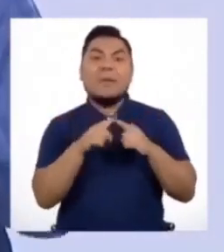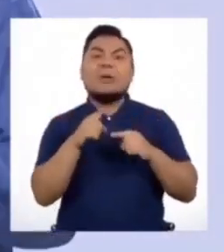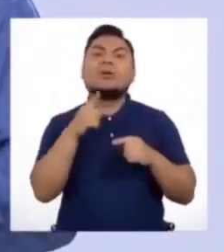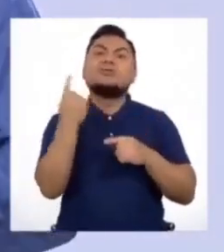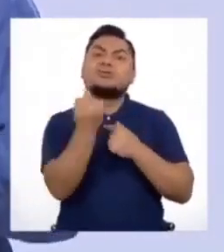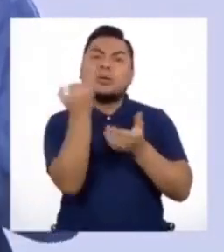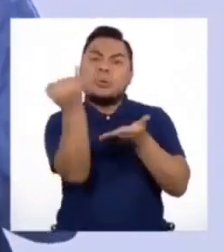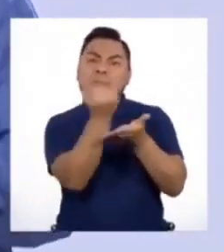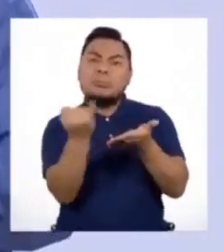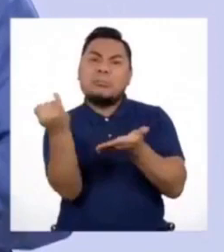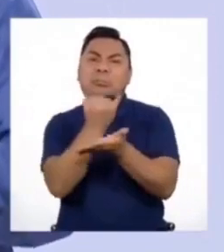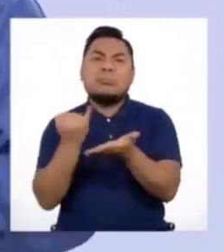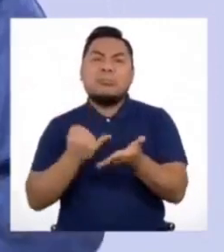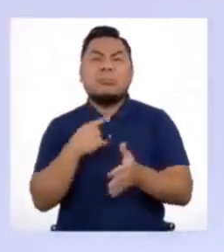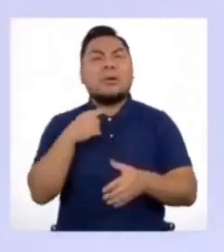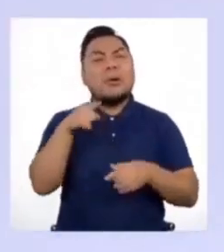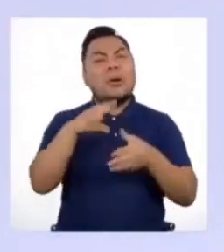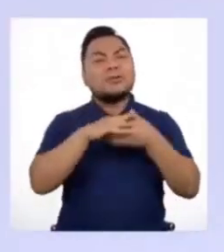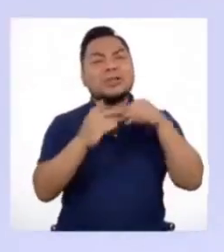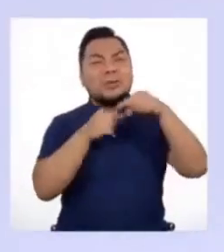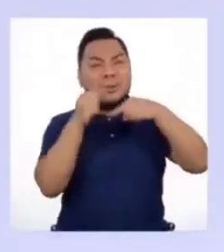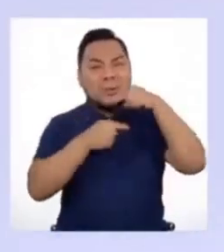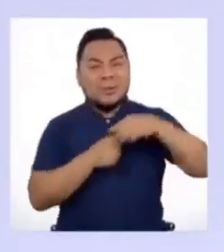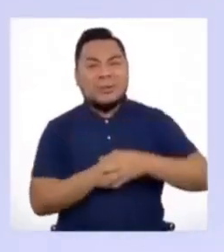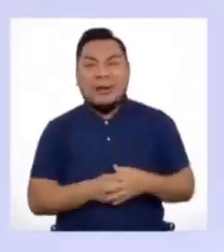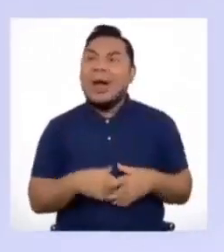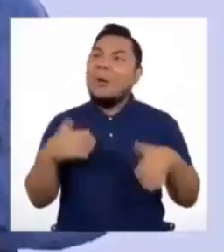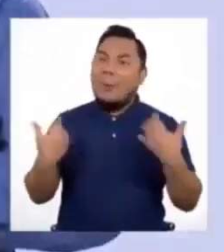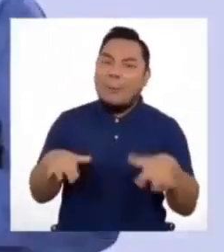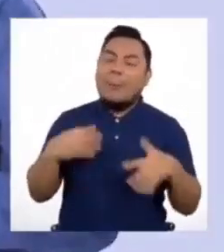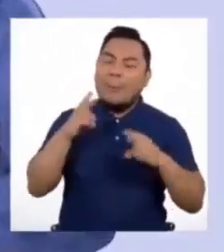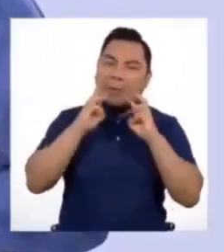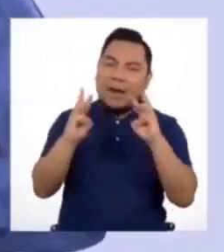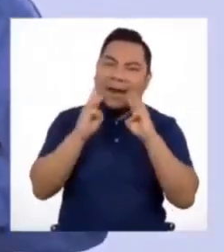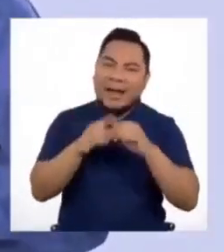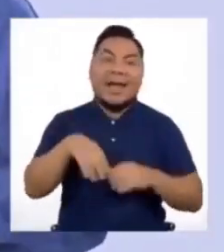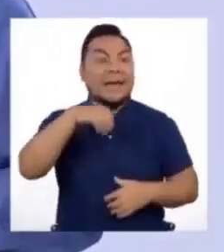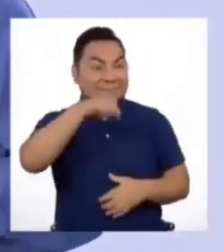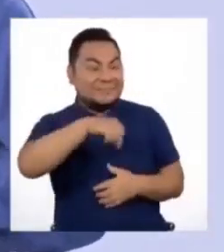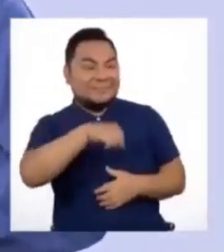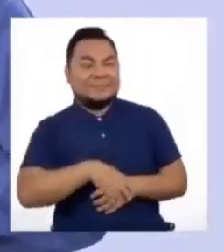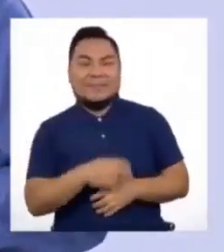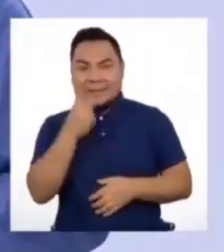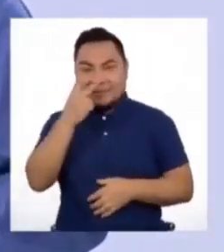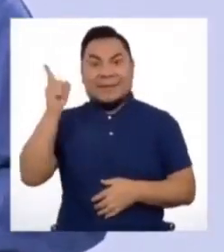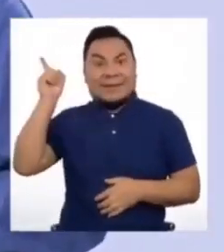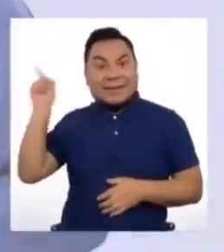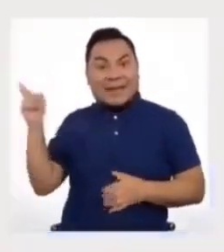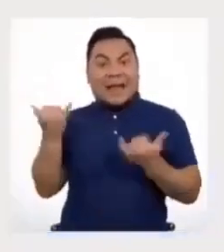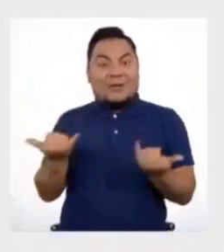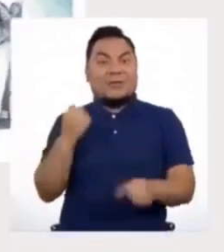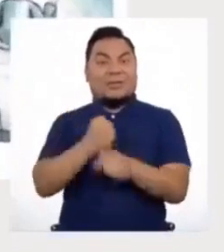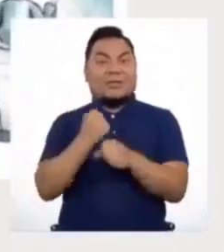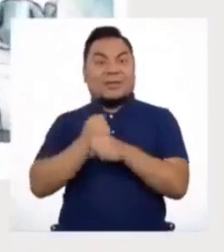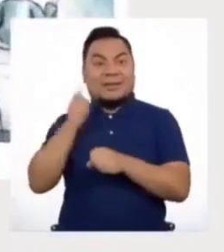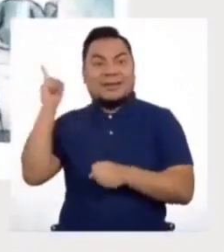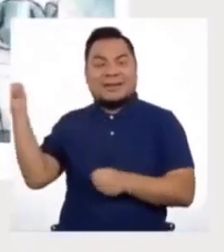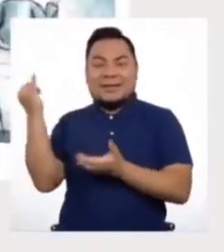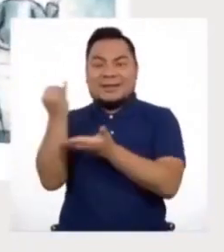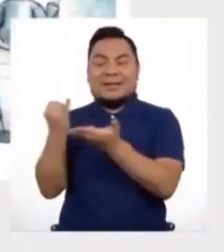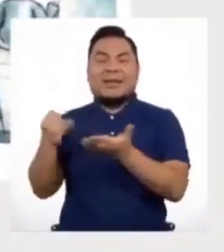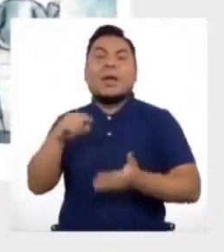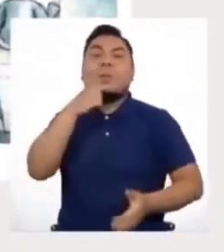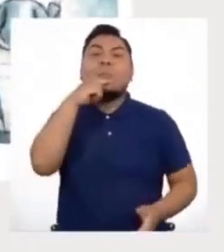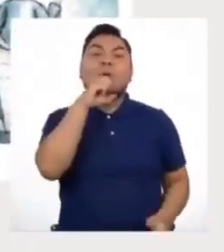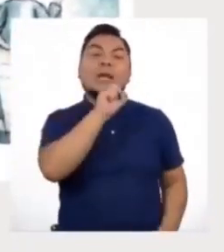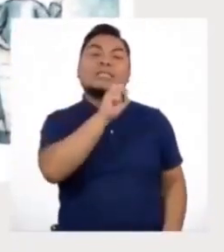historia solo con imágenes. ¡Hala, qué fascinante! Sí, mira, aquí les muestro el trabajo de la ilustradora